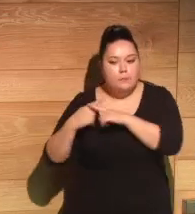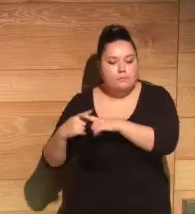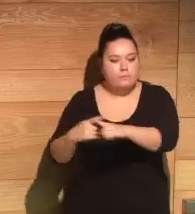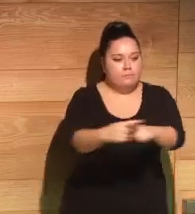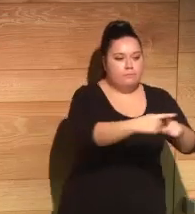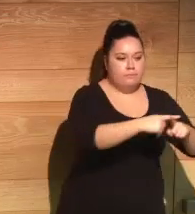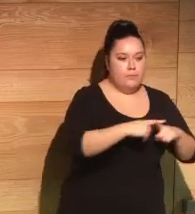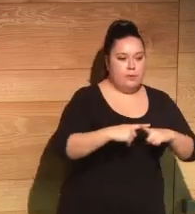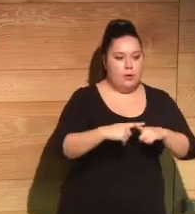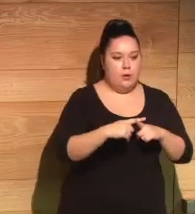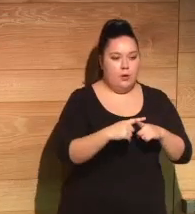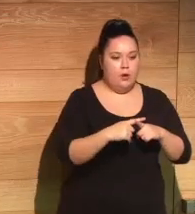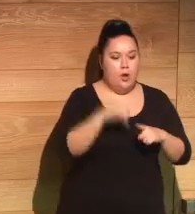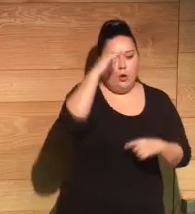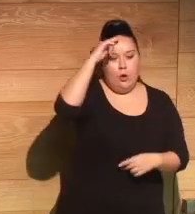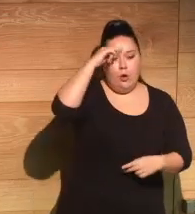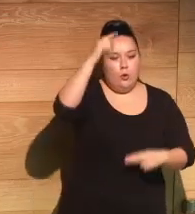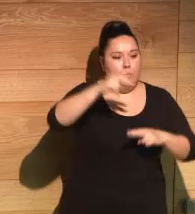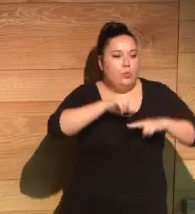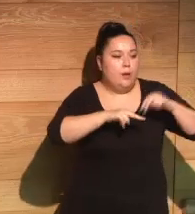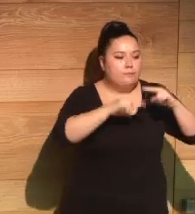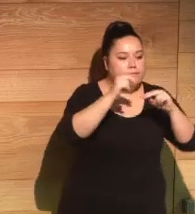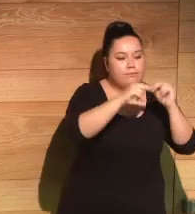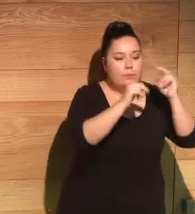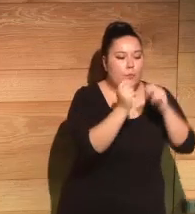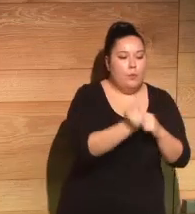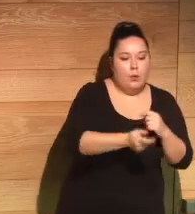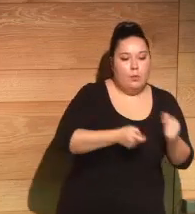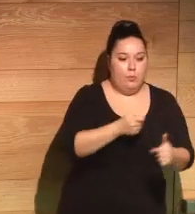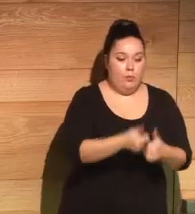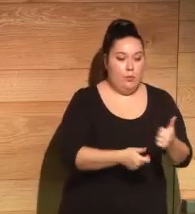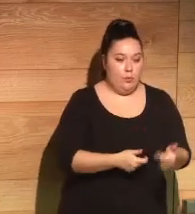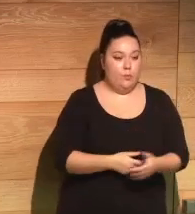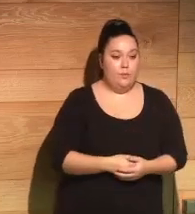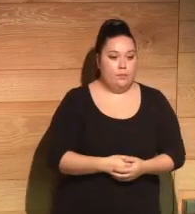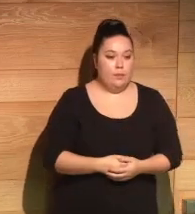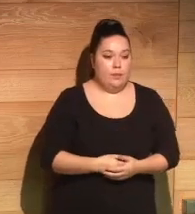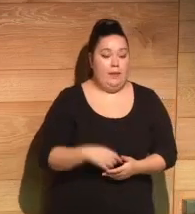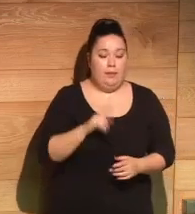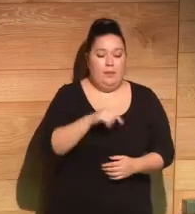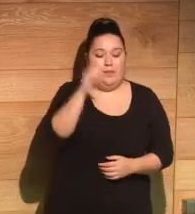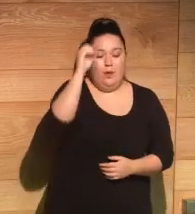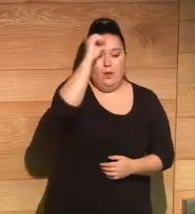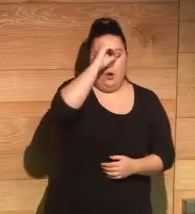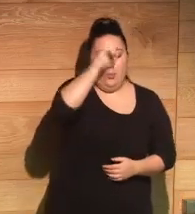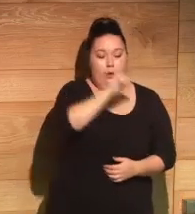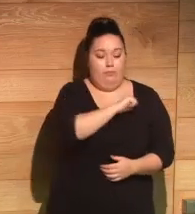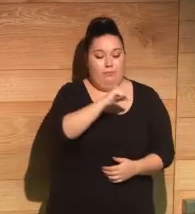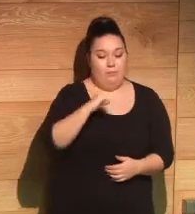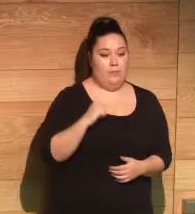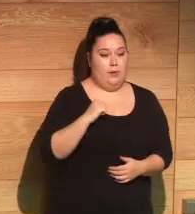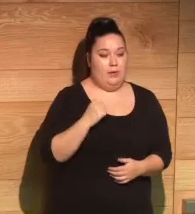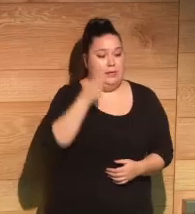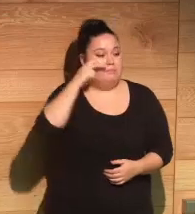compartidas, son construcciones culturales y, digamos, la subjetividad de ciertas edades está formada por las